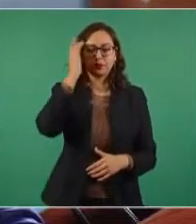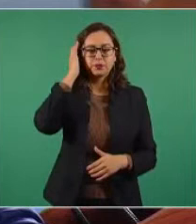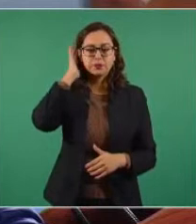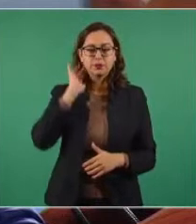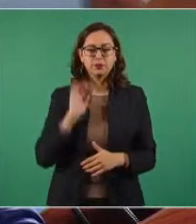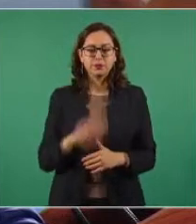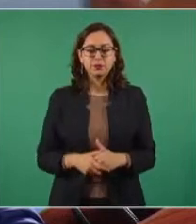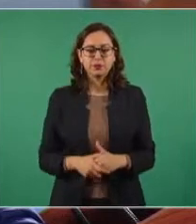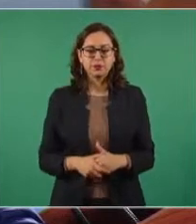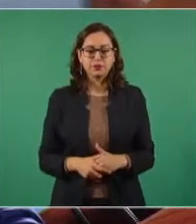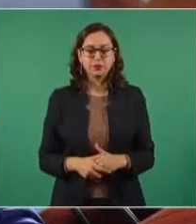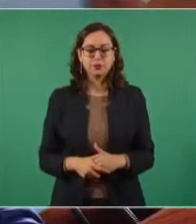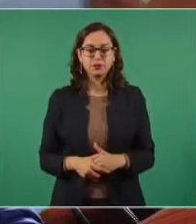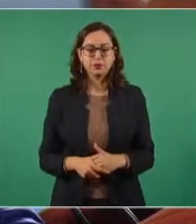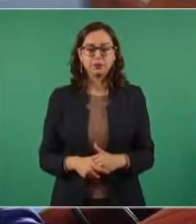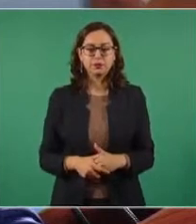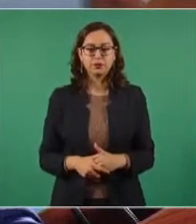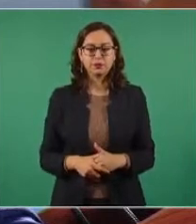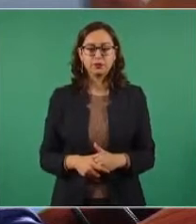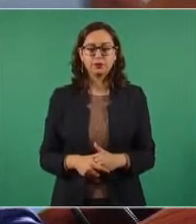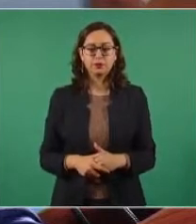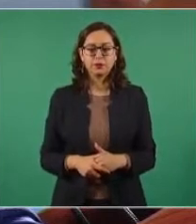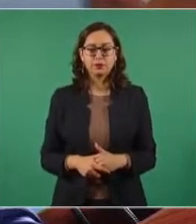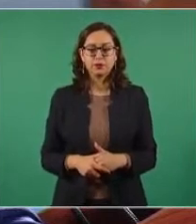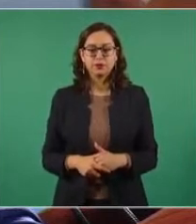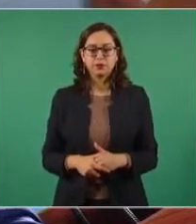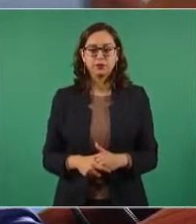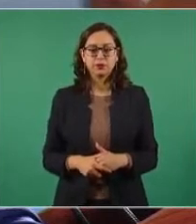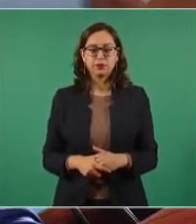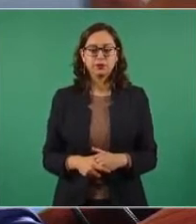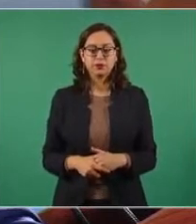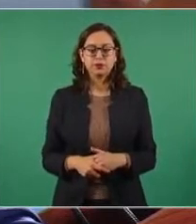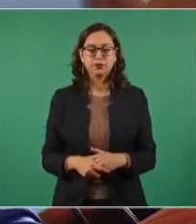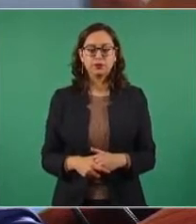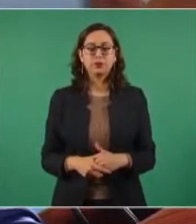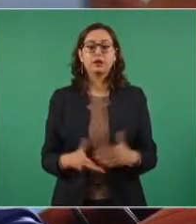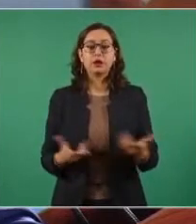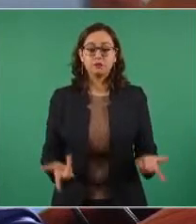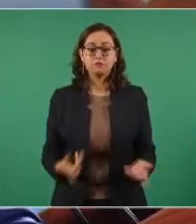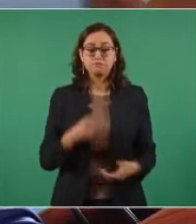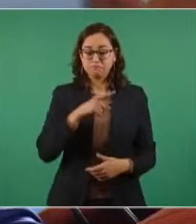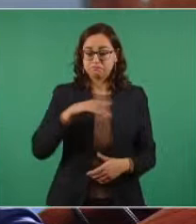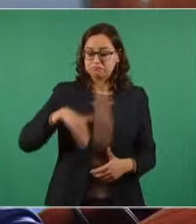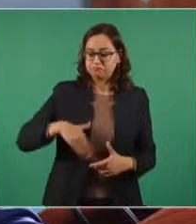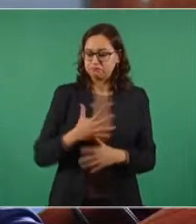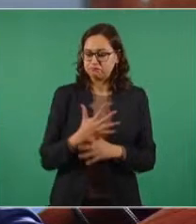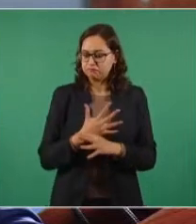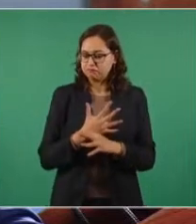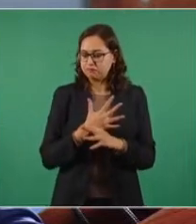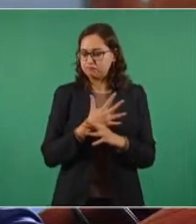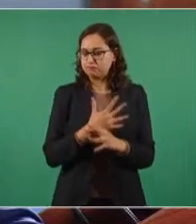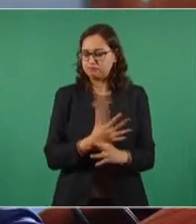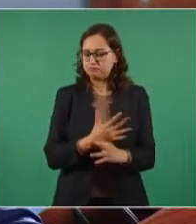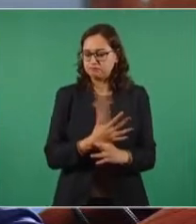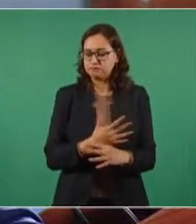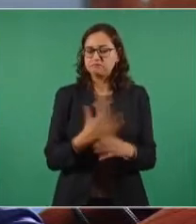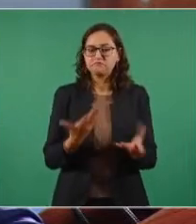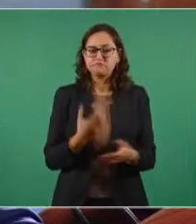que bien que mencionas de que este regreso a clases aunque